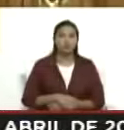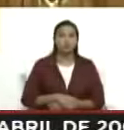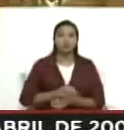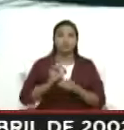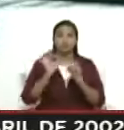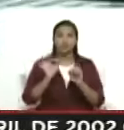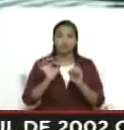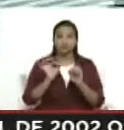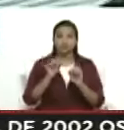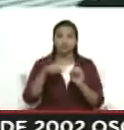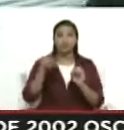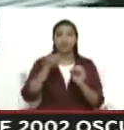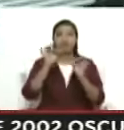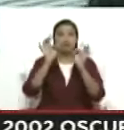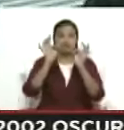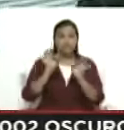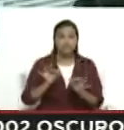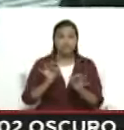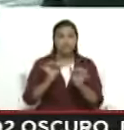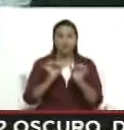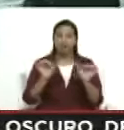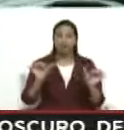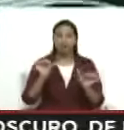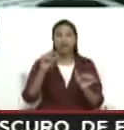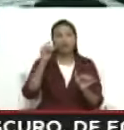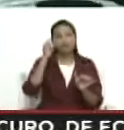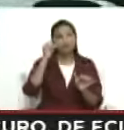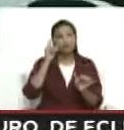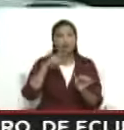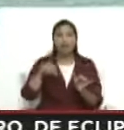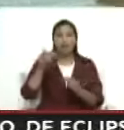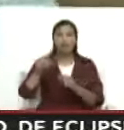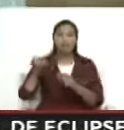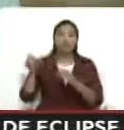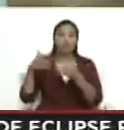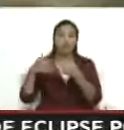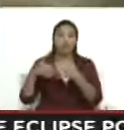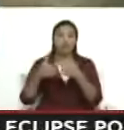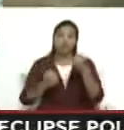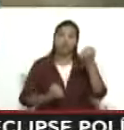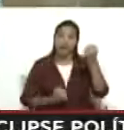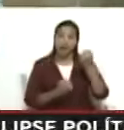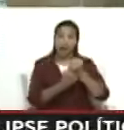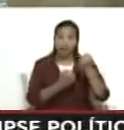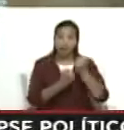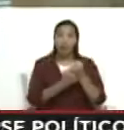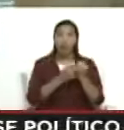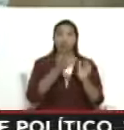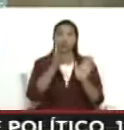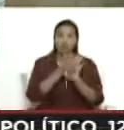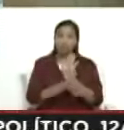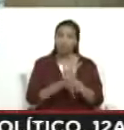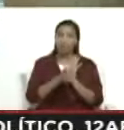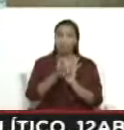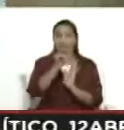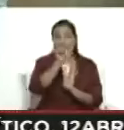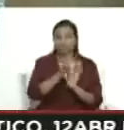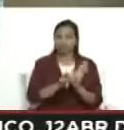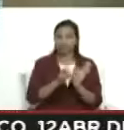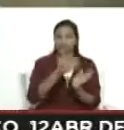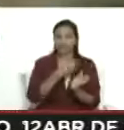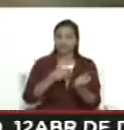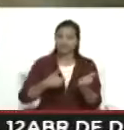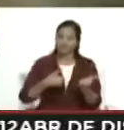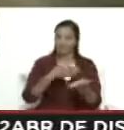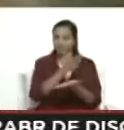nuevo gobierno. Empresariado apoya salida constitucional. Aquí están unas joyas. Uno de Sinergia,